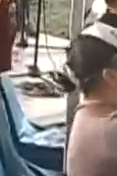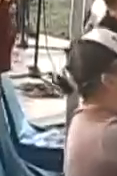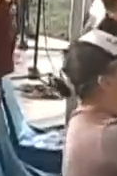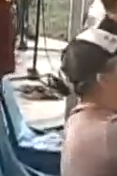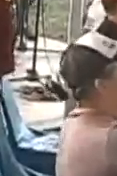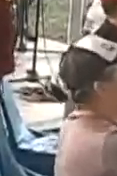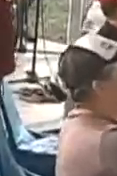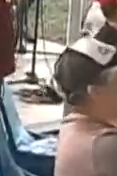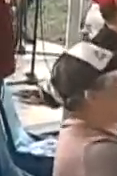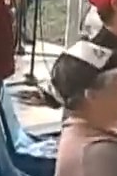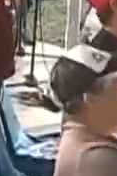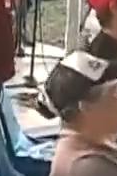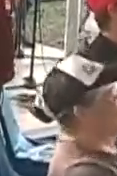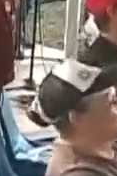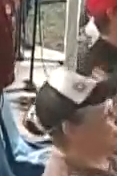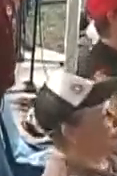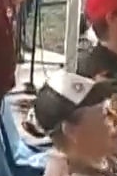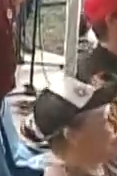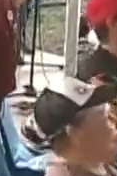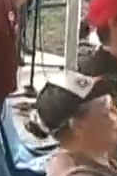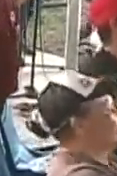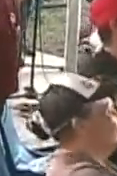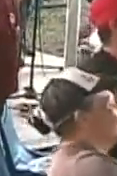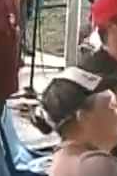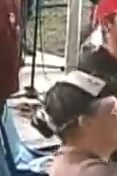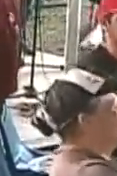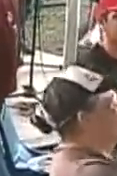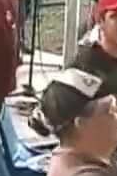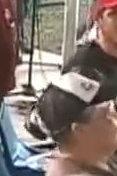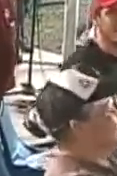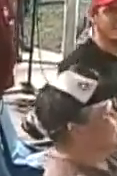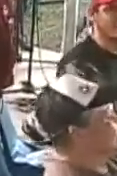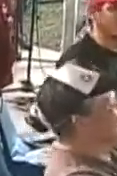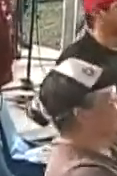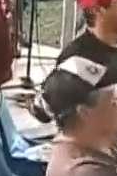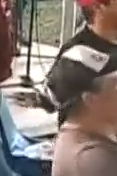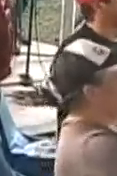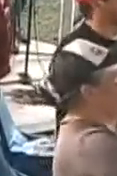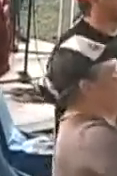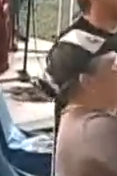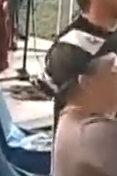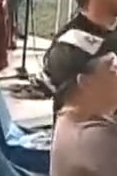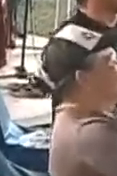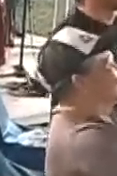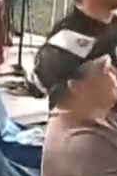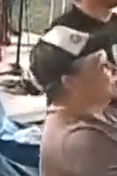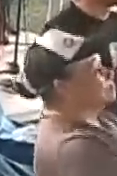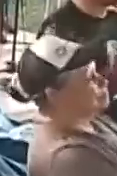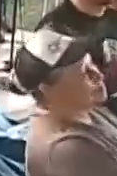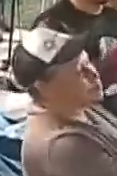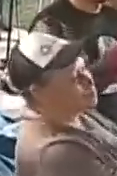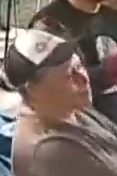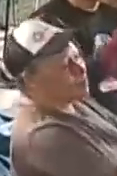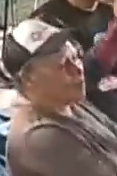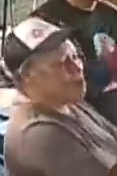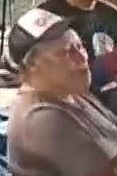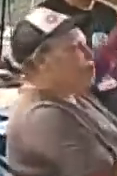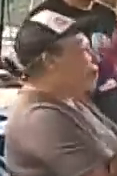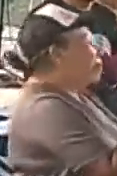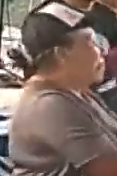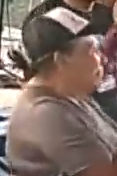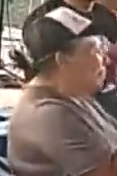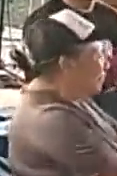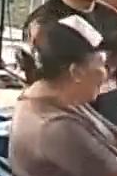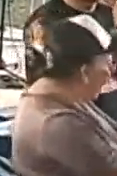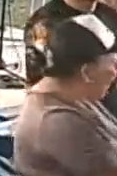fiesta nadie se queda por fuera. Municipio Simón Plana, la gente son parrandera. Cuando salen una fiesta nadie se